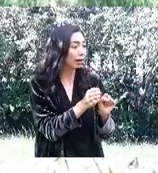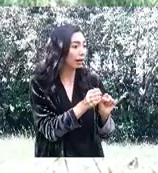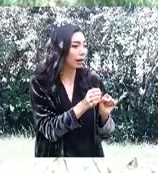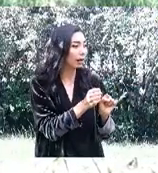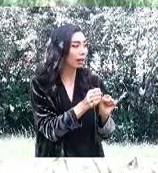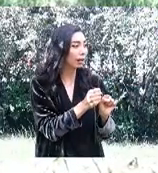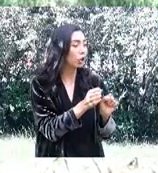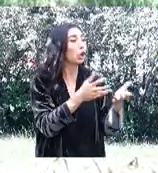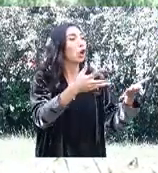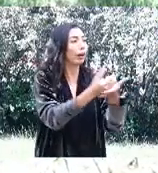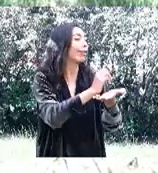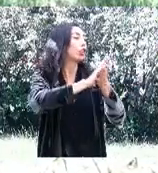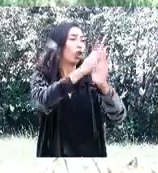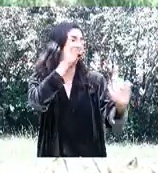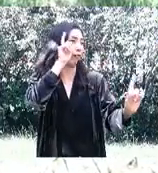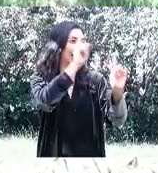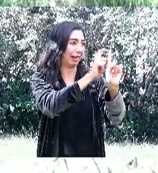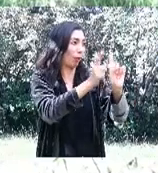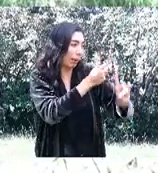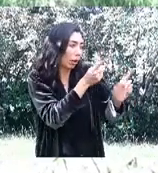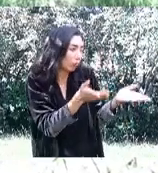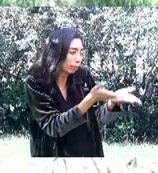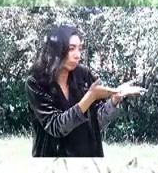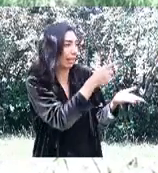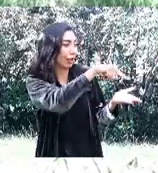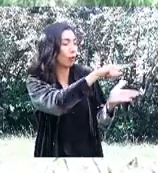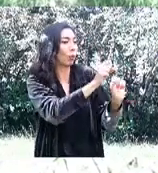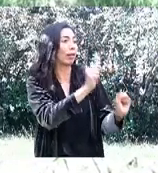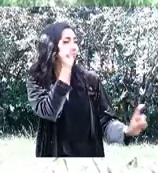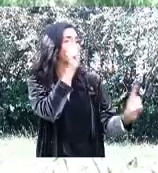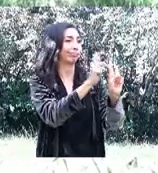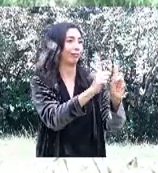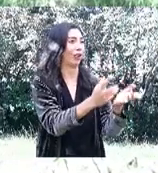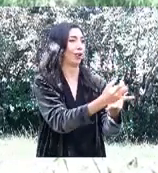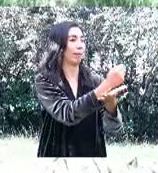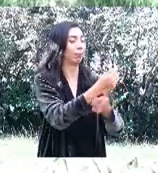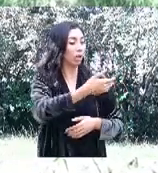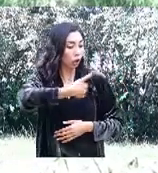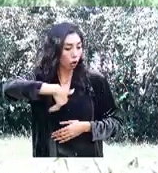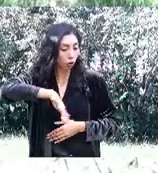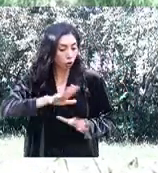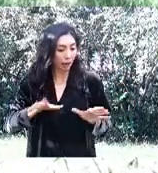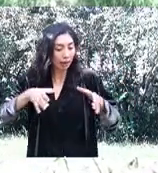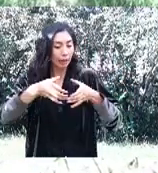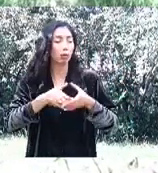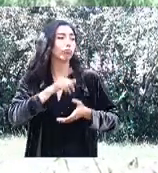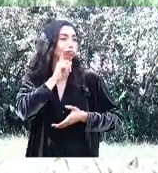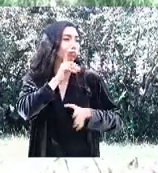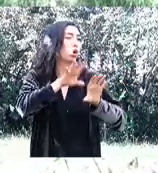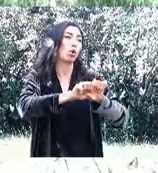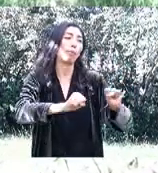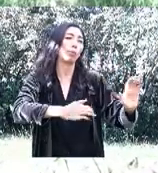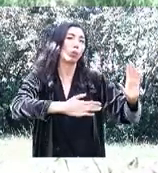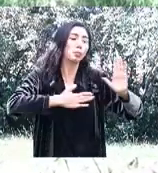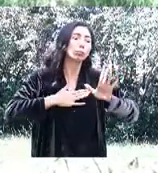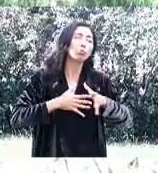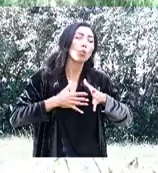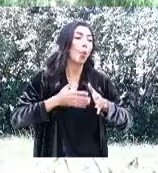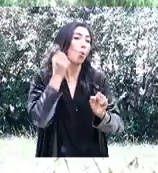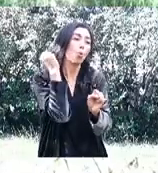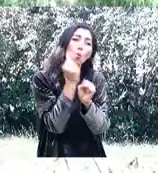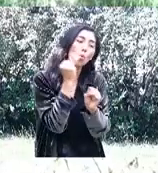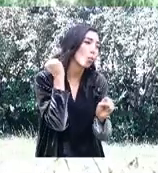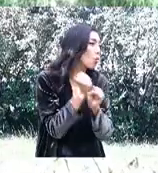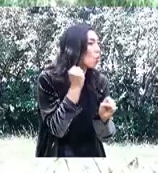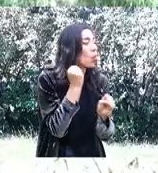todos los objetivos e nosotros como equipo estamos muy comprometidos trabajamos mucho y nos